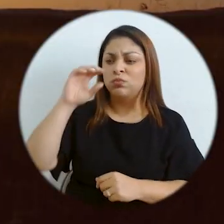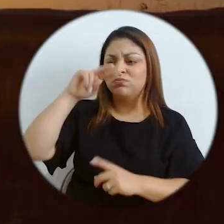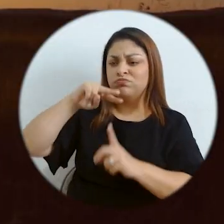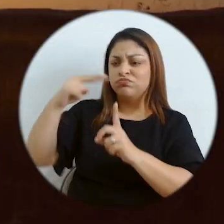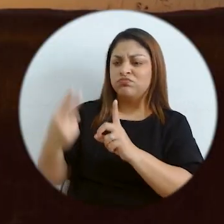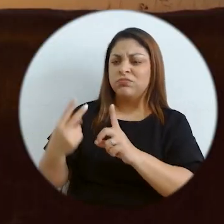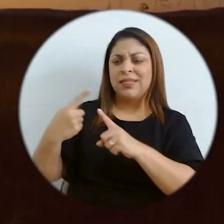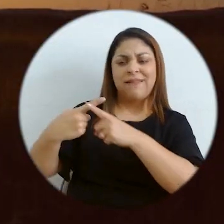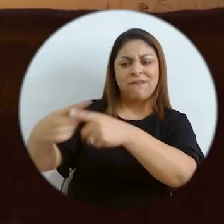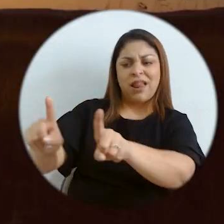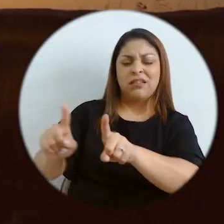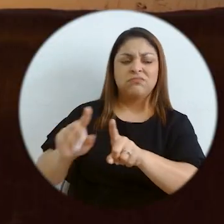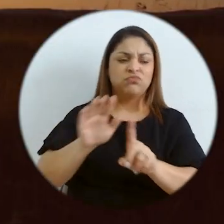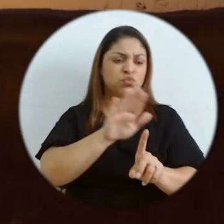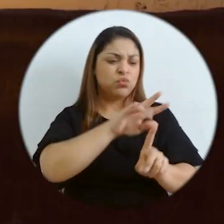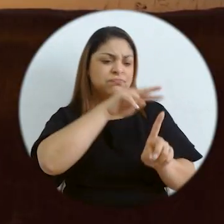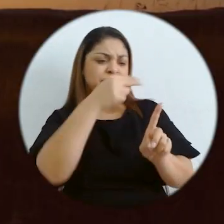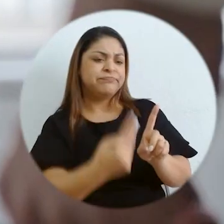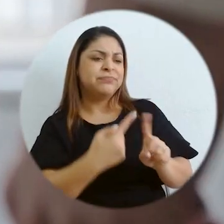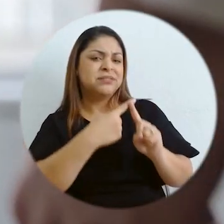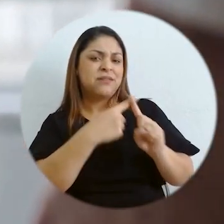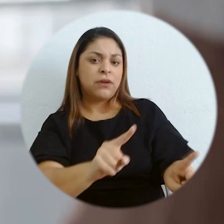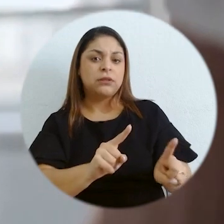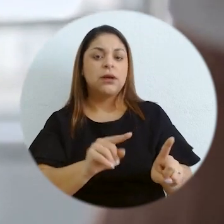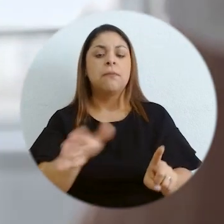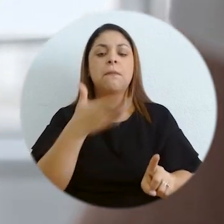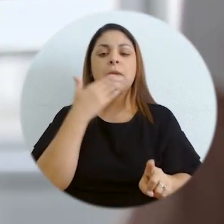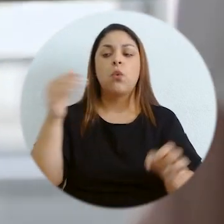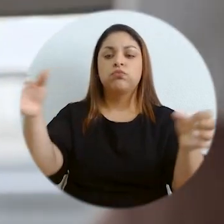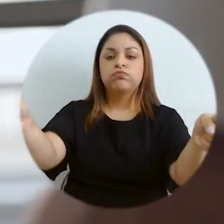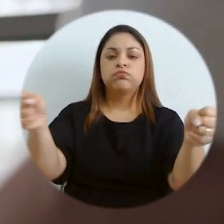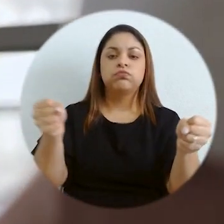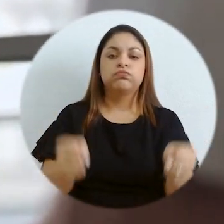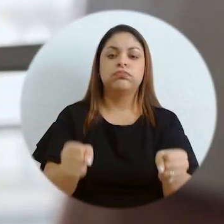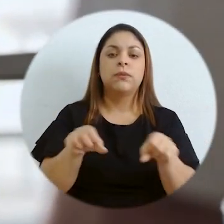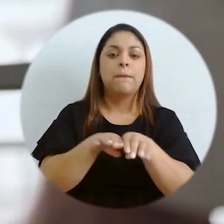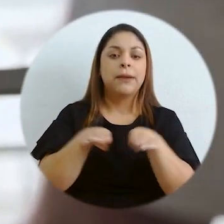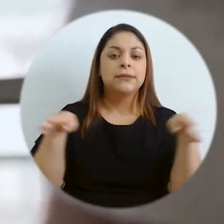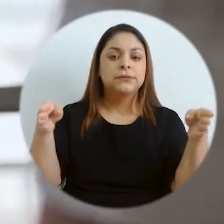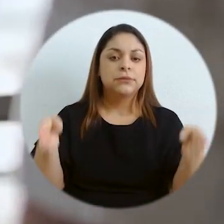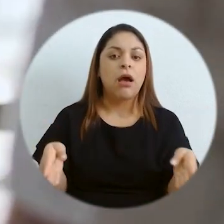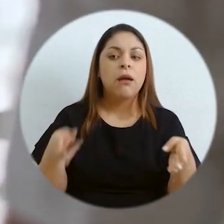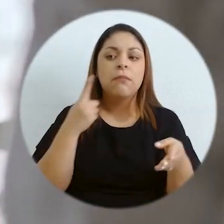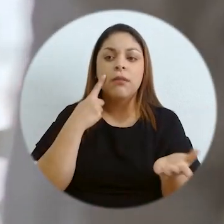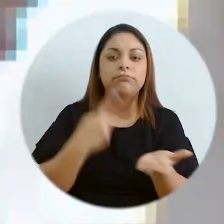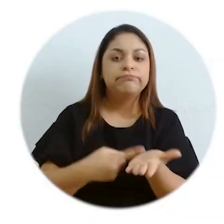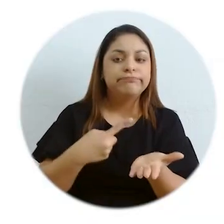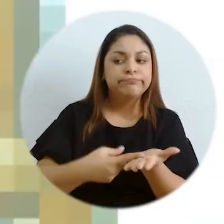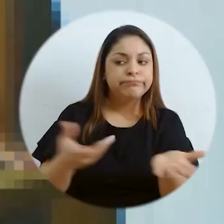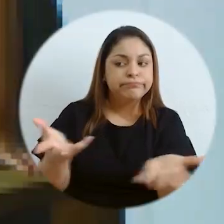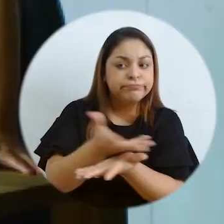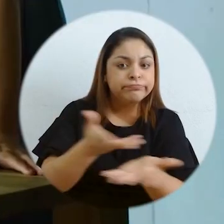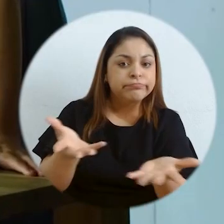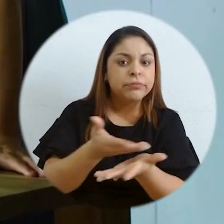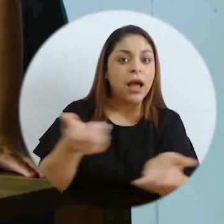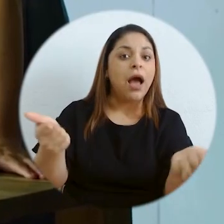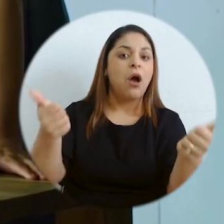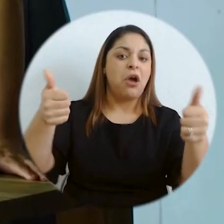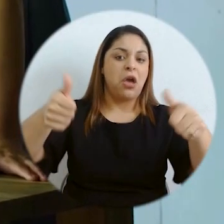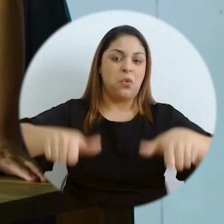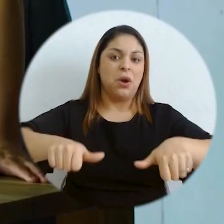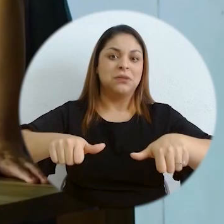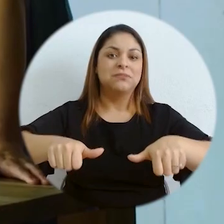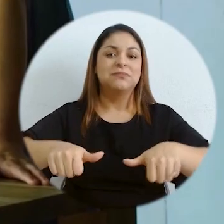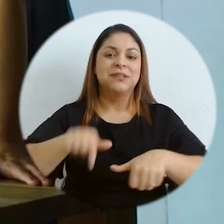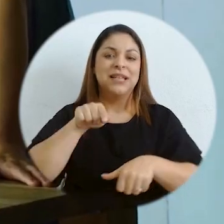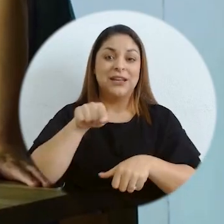los que tienen puntos de vista muy distintos, si los ponemos en la mesa a trabajar, a transmitir ideas, pues